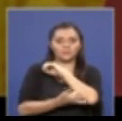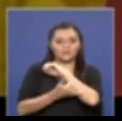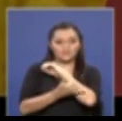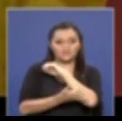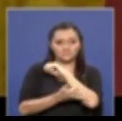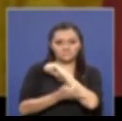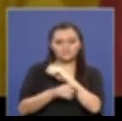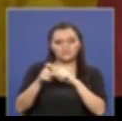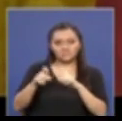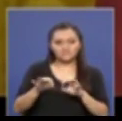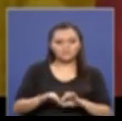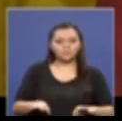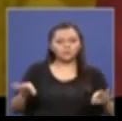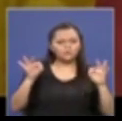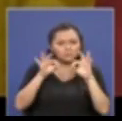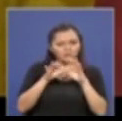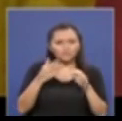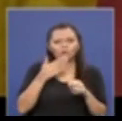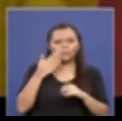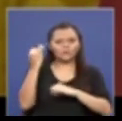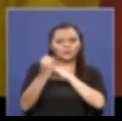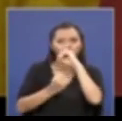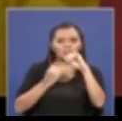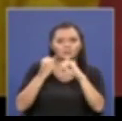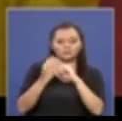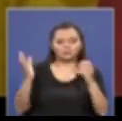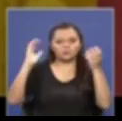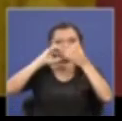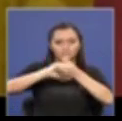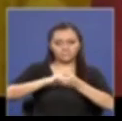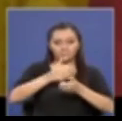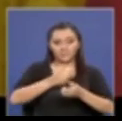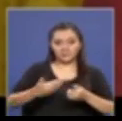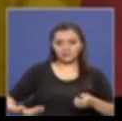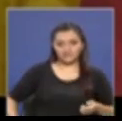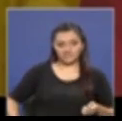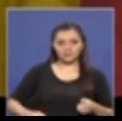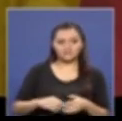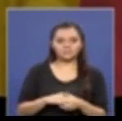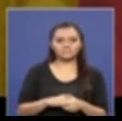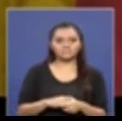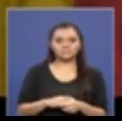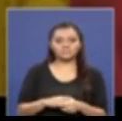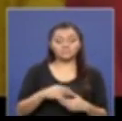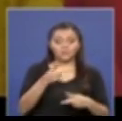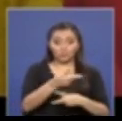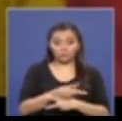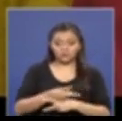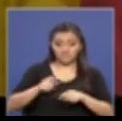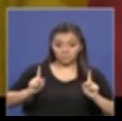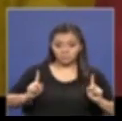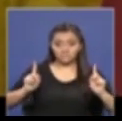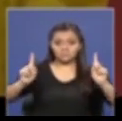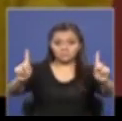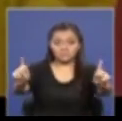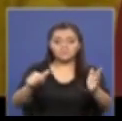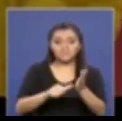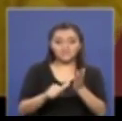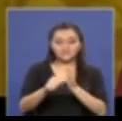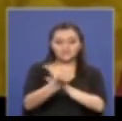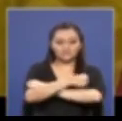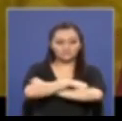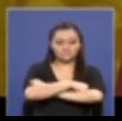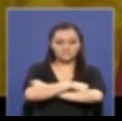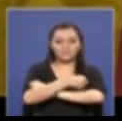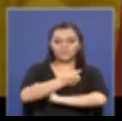que trascienden las relaciones internacionales que conducimos los jefes de Estado, porque a través de este Consejo, los ministerios de nuestros países